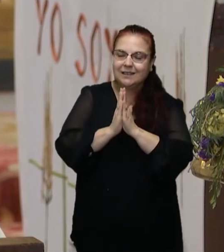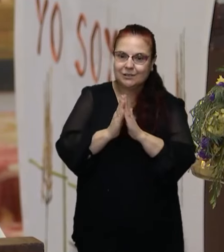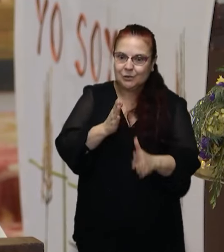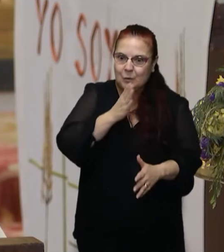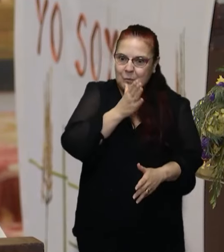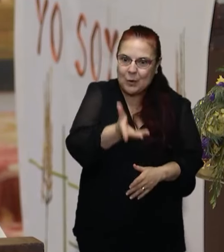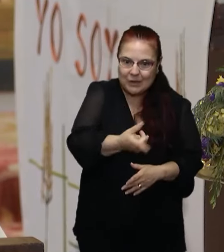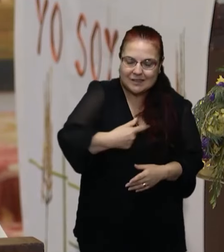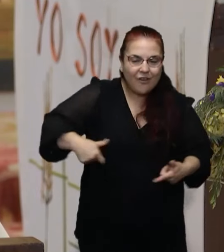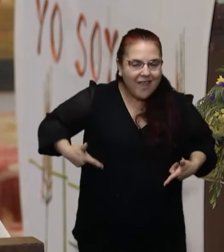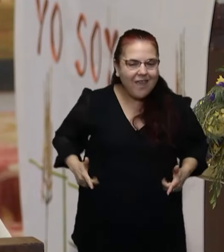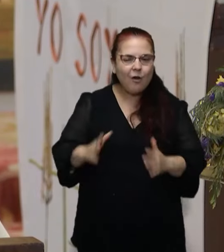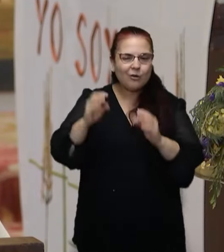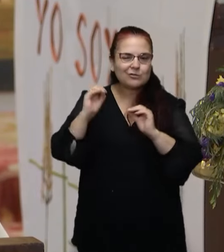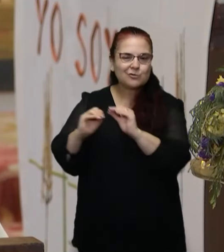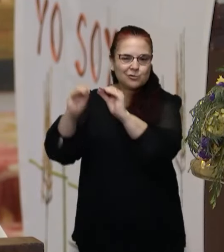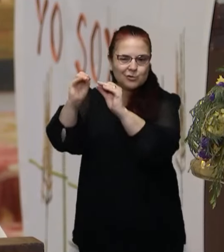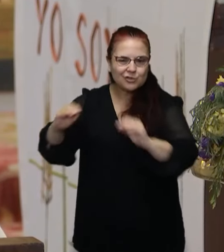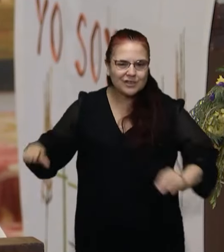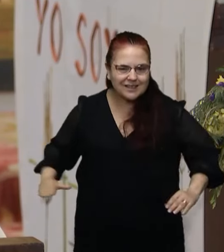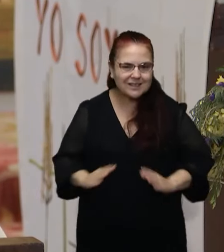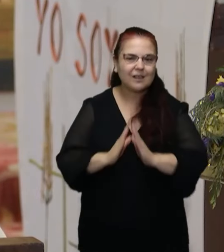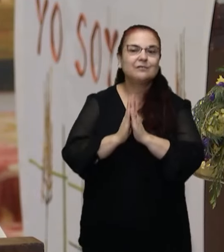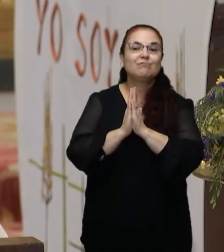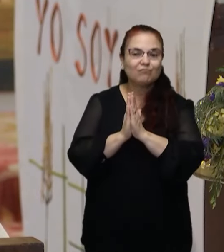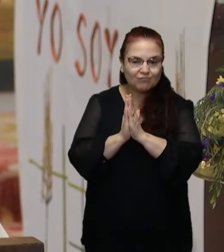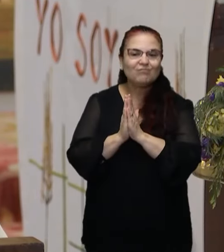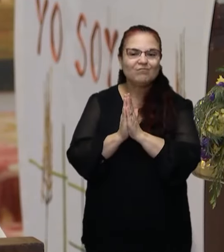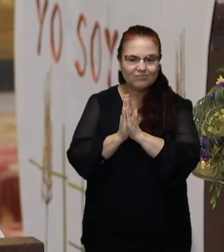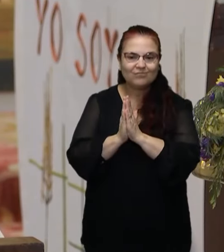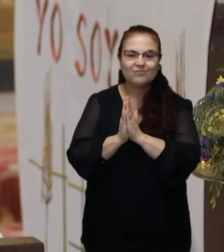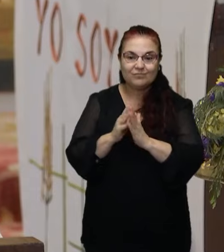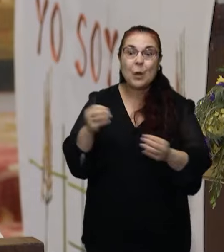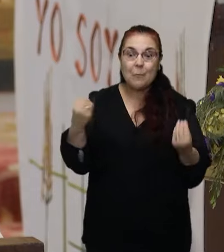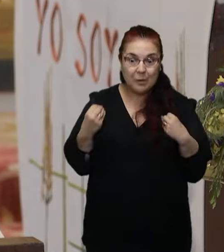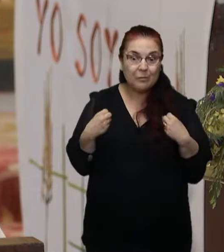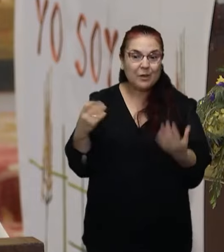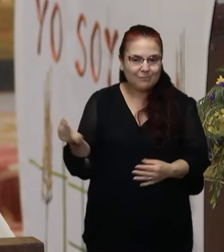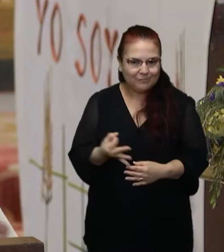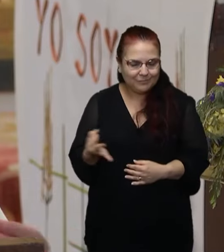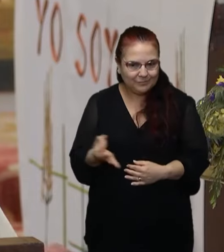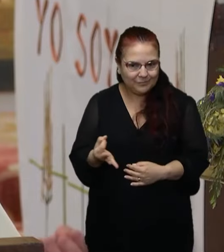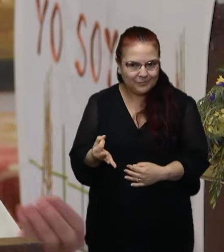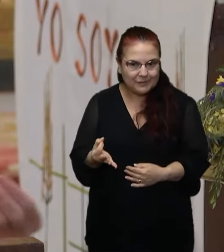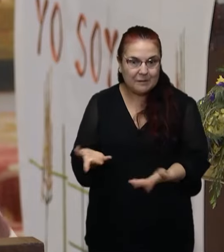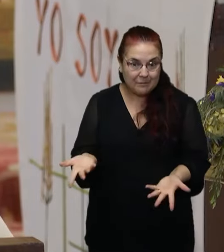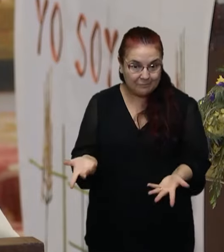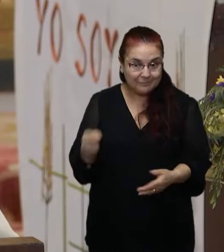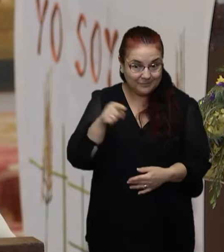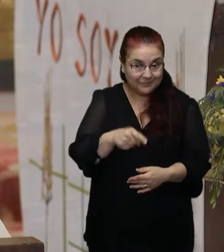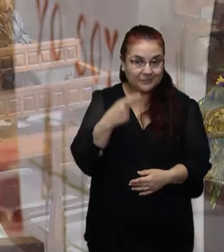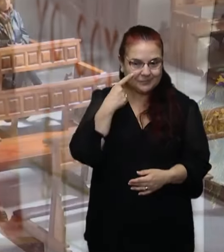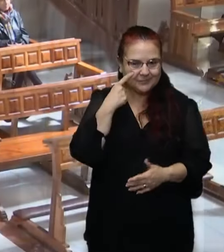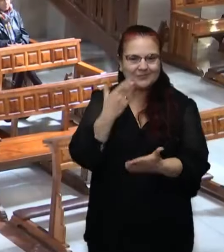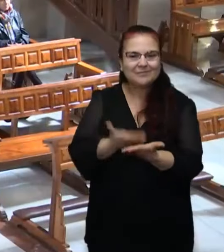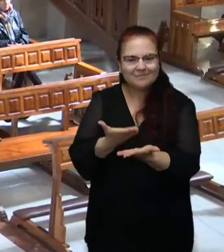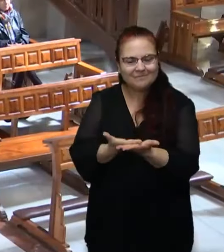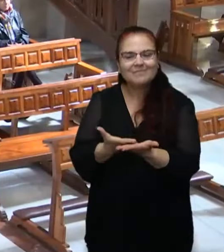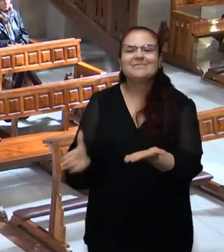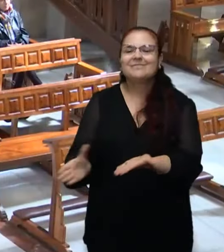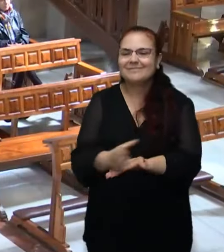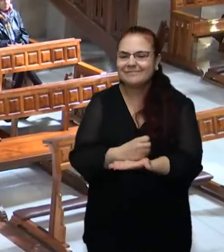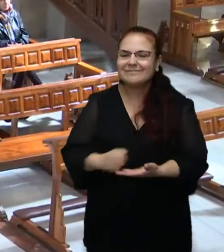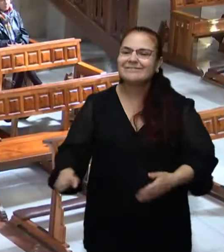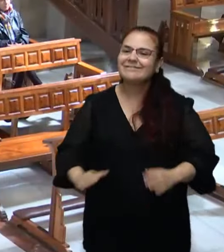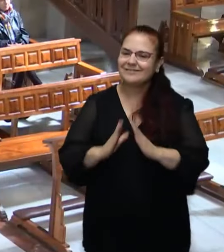ellos, hijos suyos, santamente habían de vivir. Y este es el testimonio de todos los